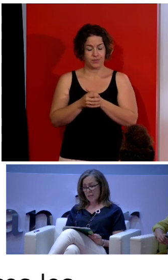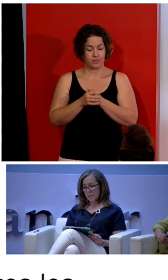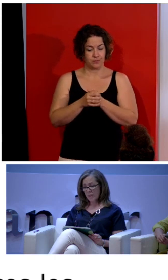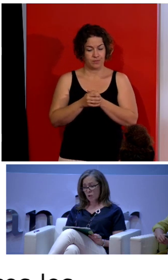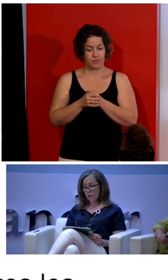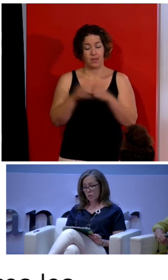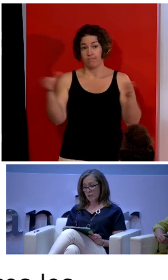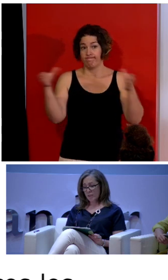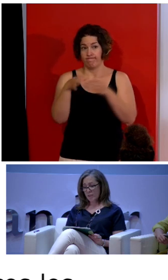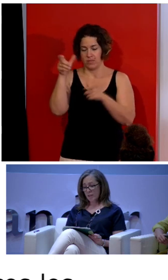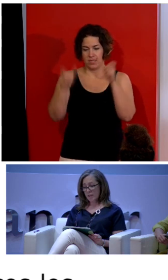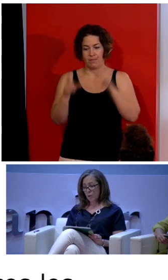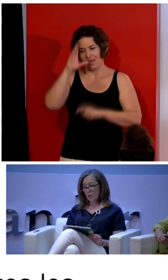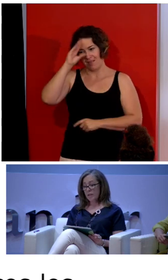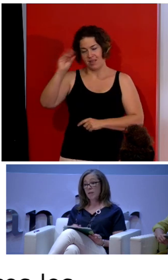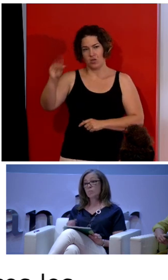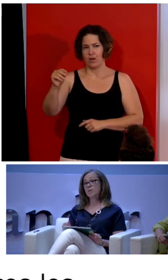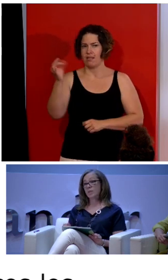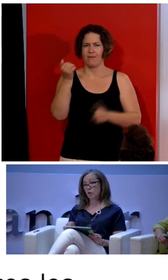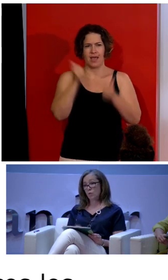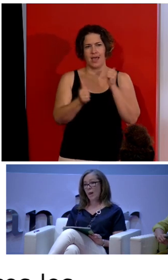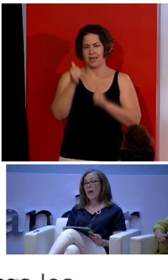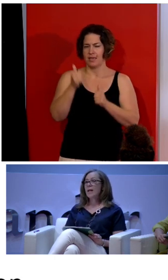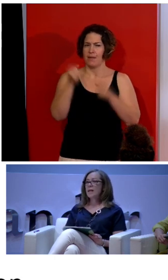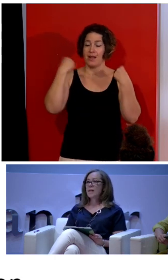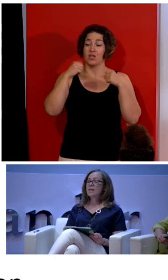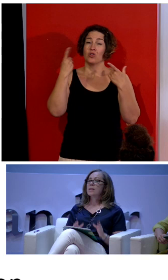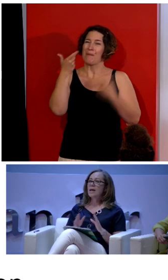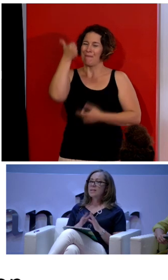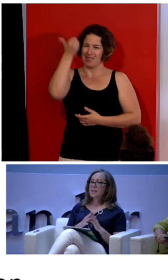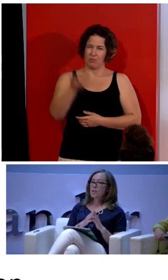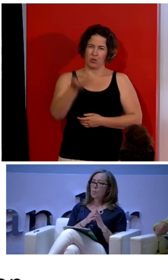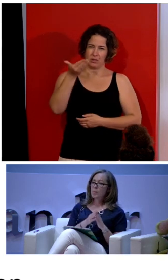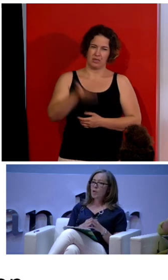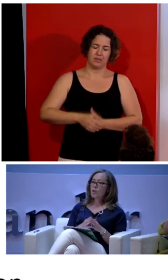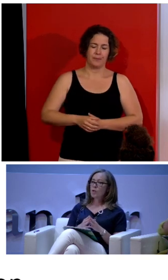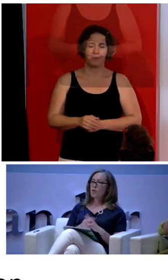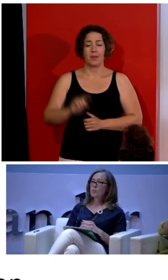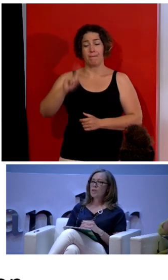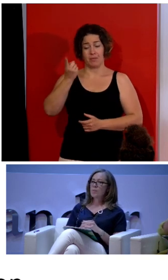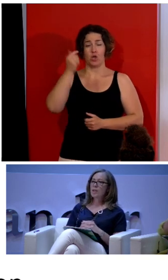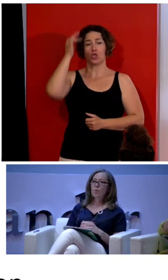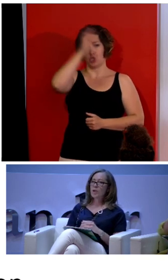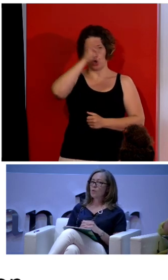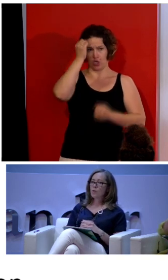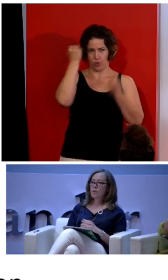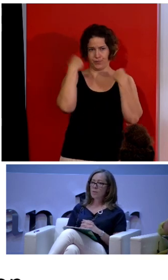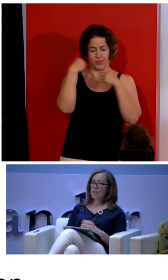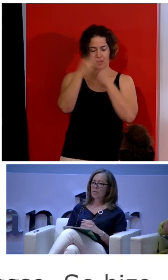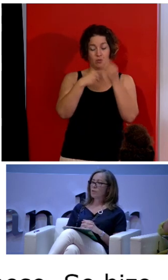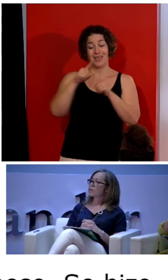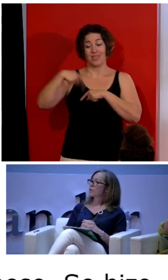a las personas con discapacidad intelectual, tenía más peso. Y se hizo primero el teórico y después el práctico, pero no